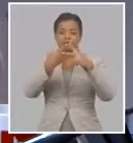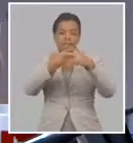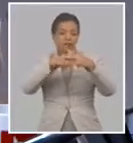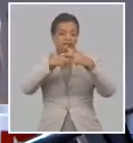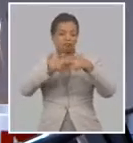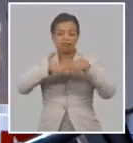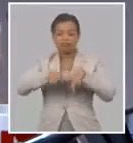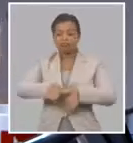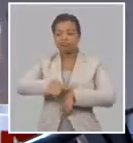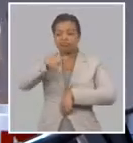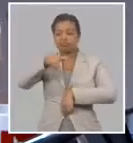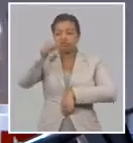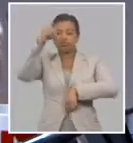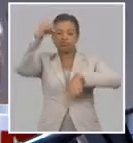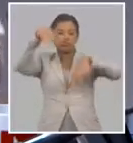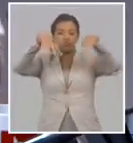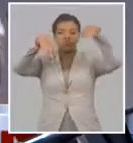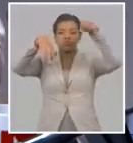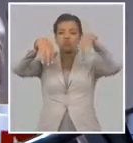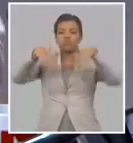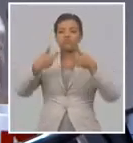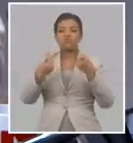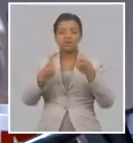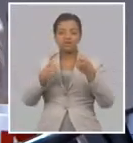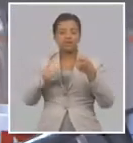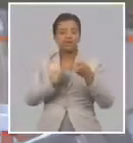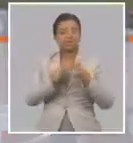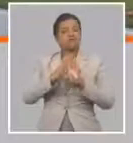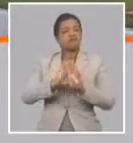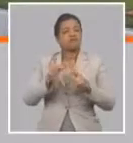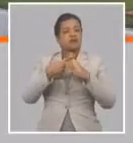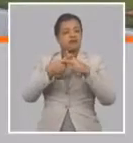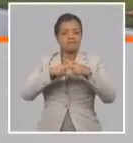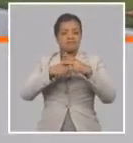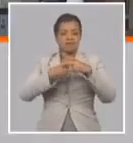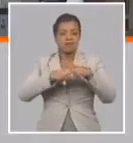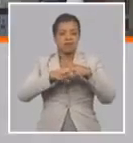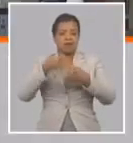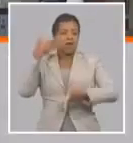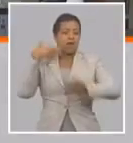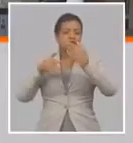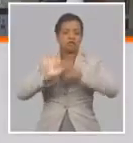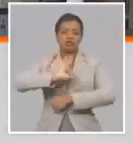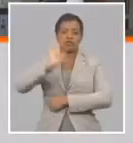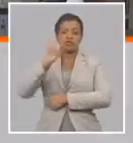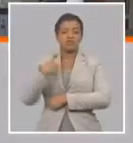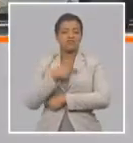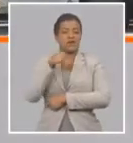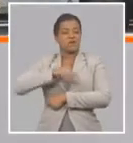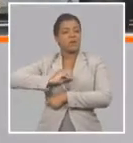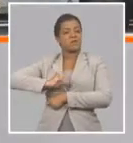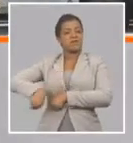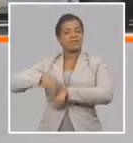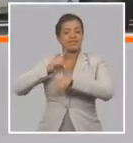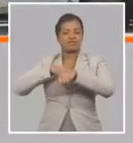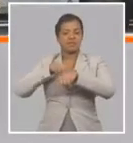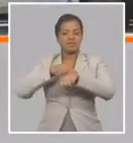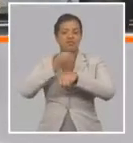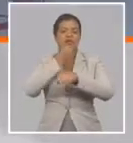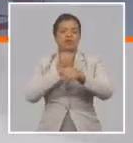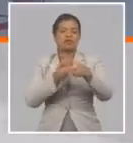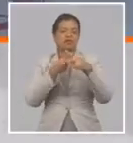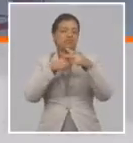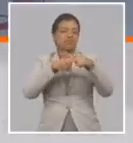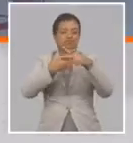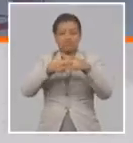clima sistema de iluminación y cada uno sistemas realmente como nunca me parece que aprovechamos nosotros todo esto para potenciar los